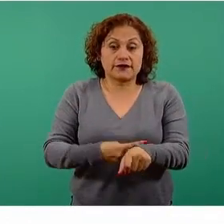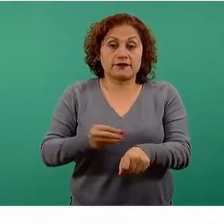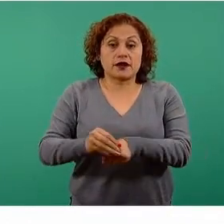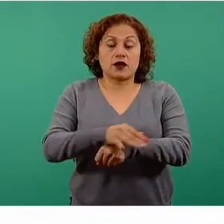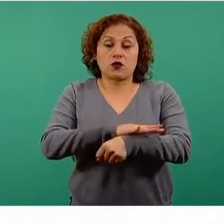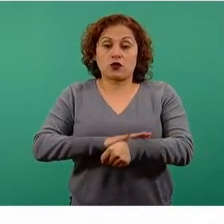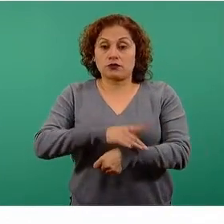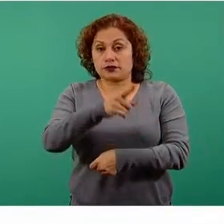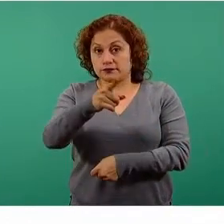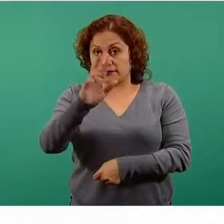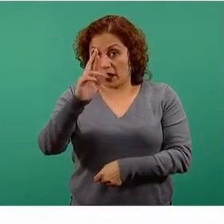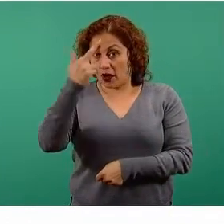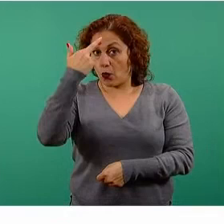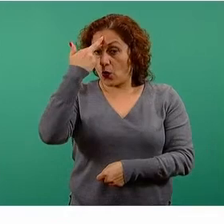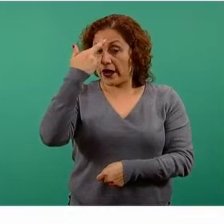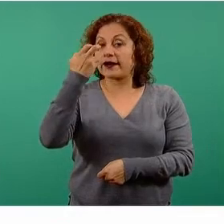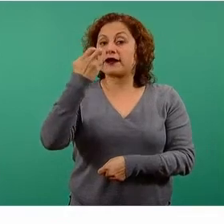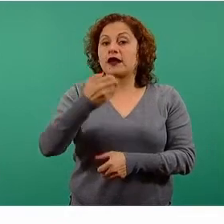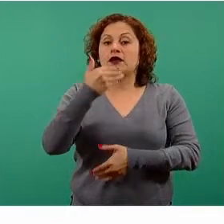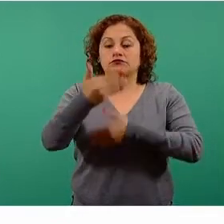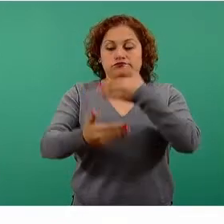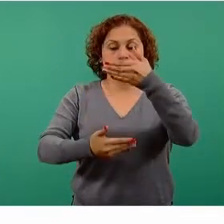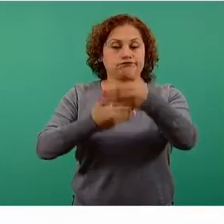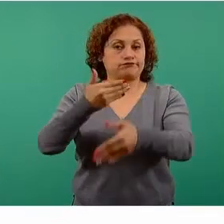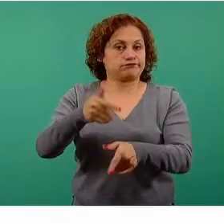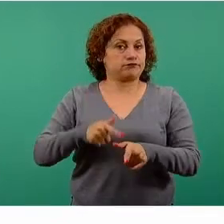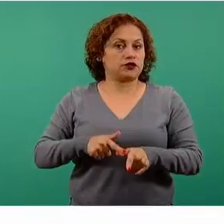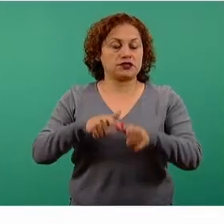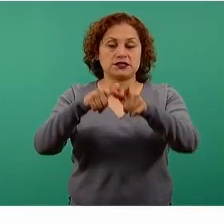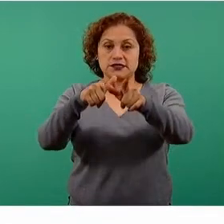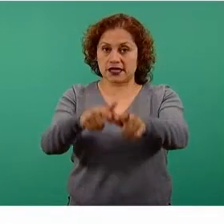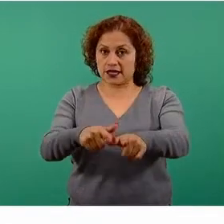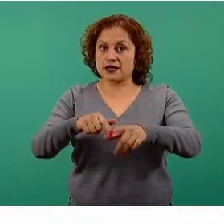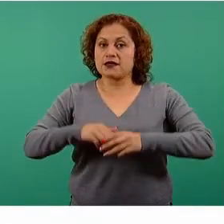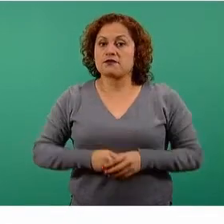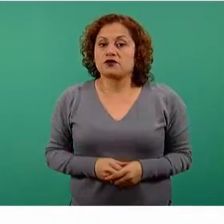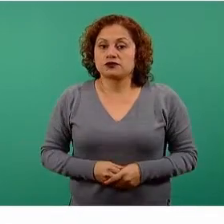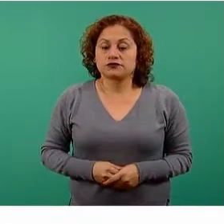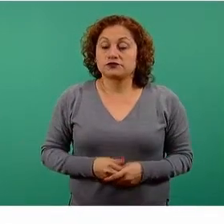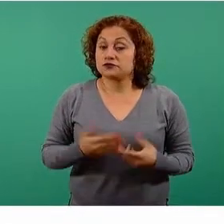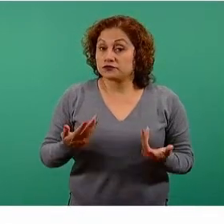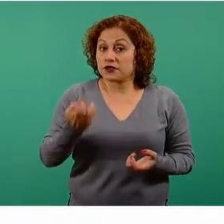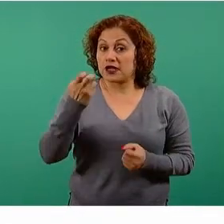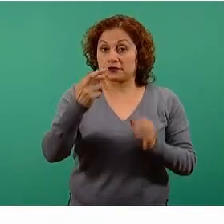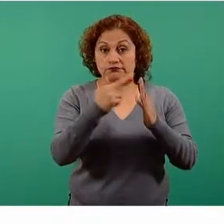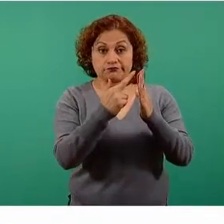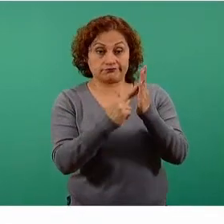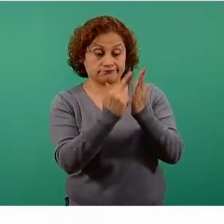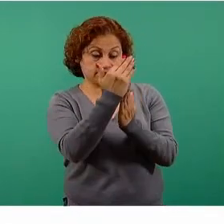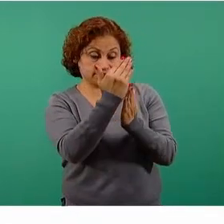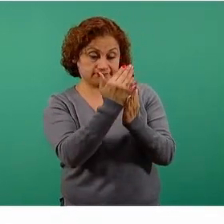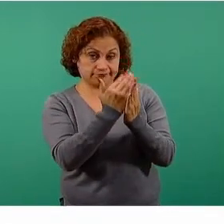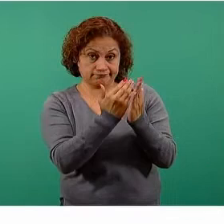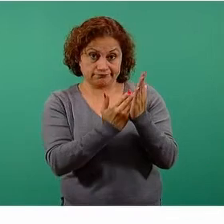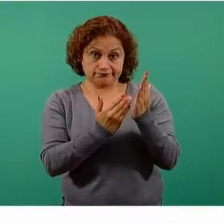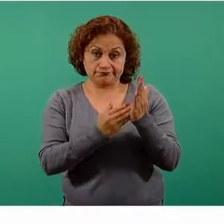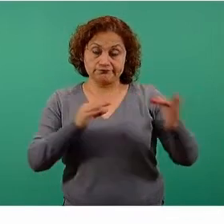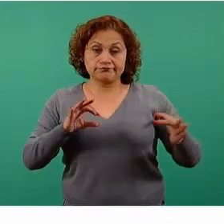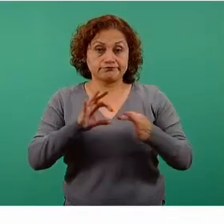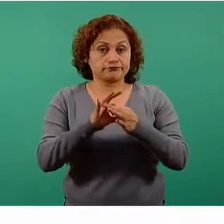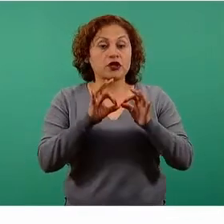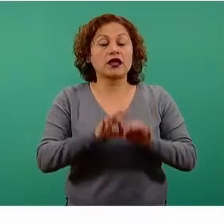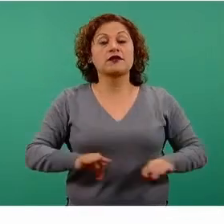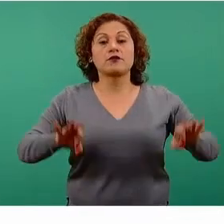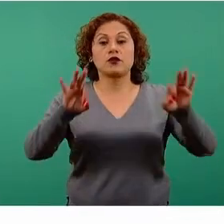cobertura, seguimos identificando expresiones de inquietud que siempre consideramos muy legítimas y muy importantes por parte